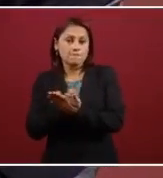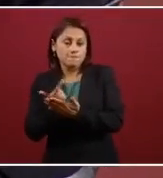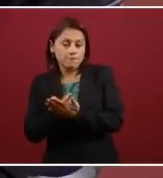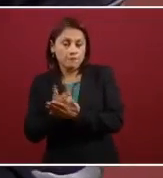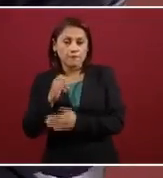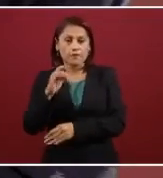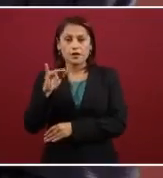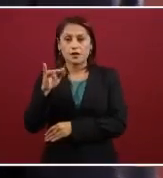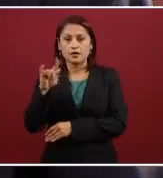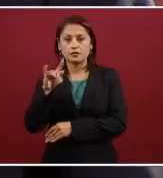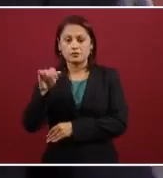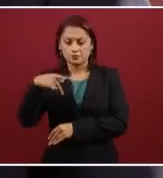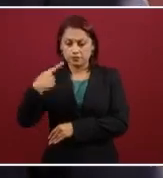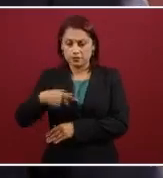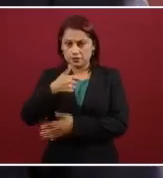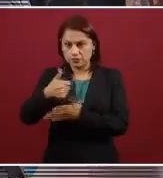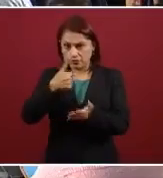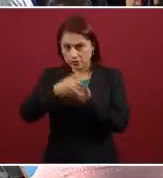gente muy preparada